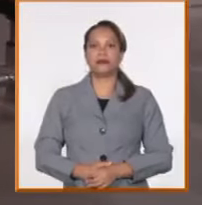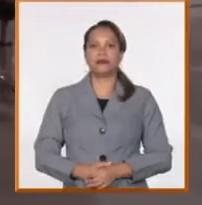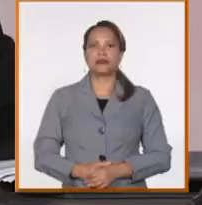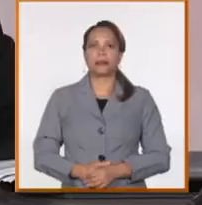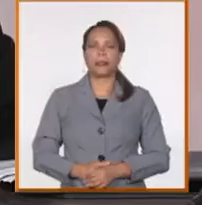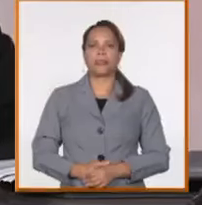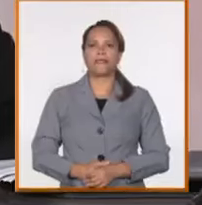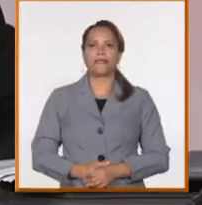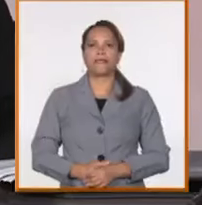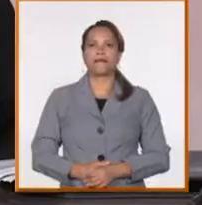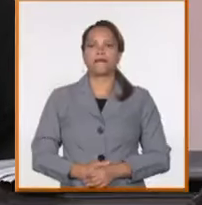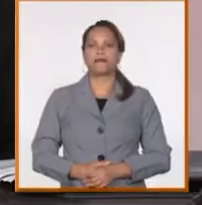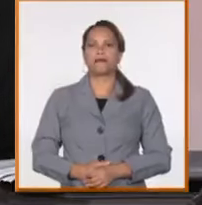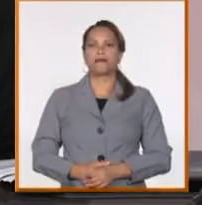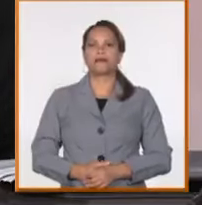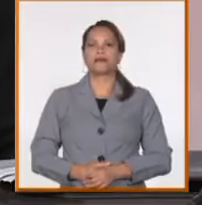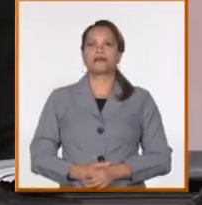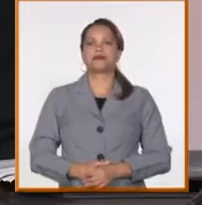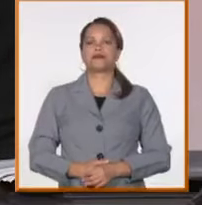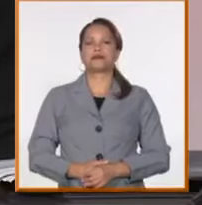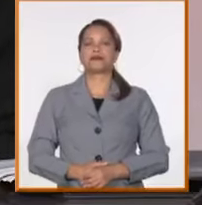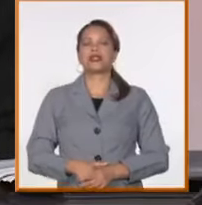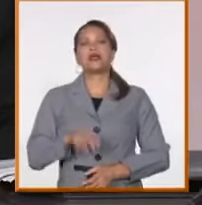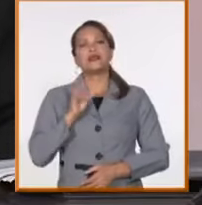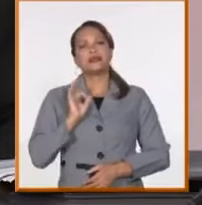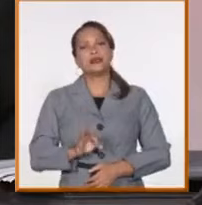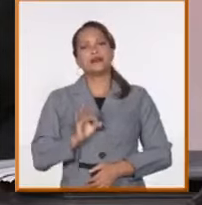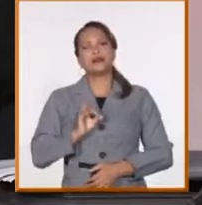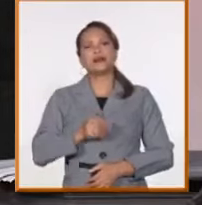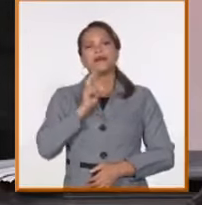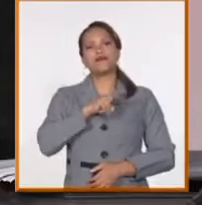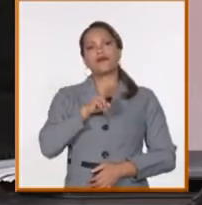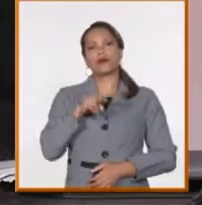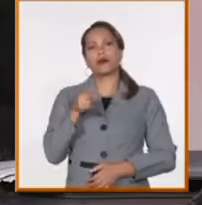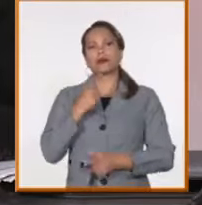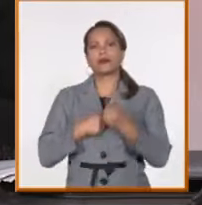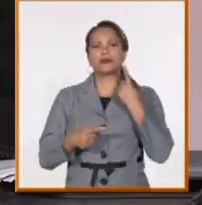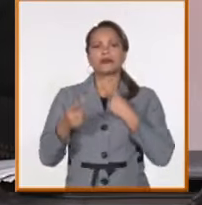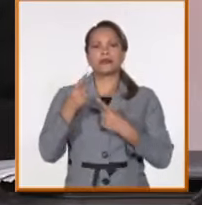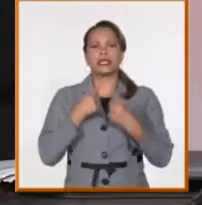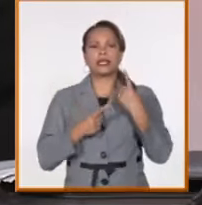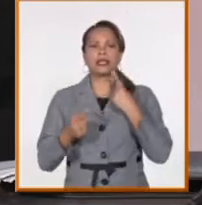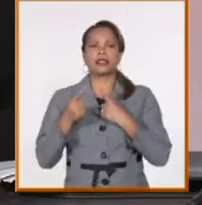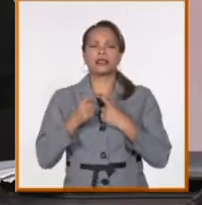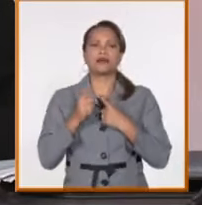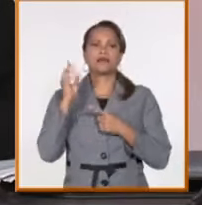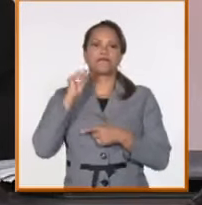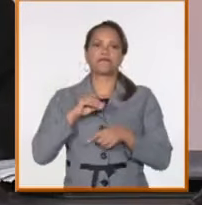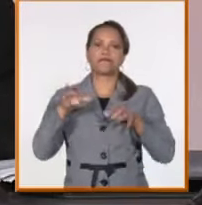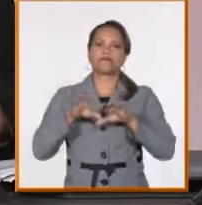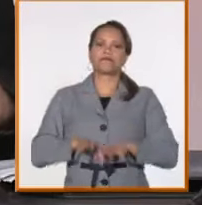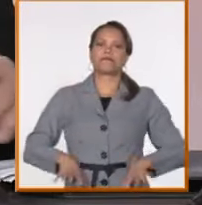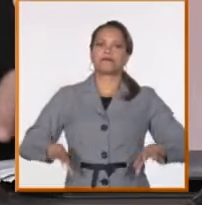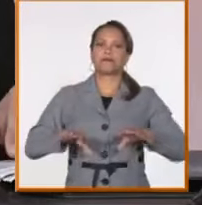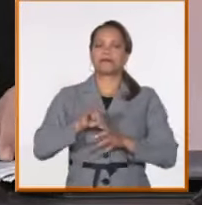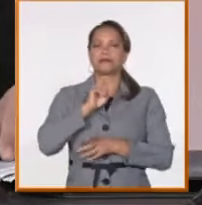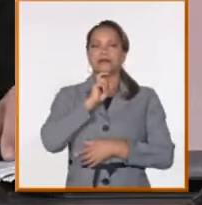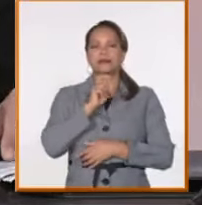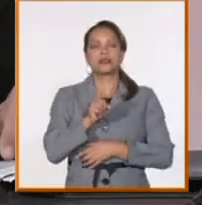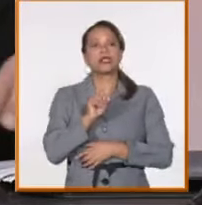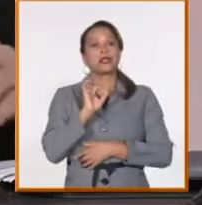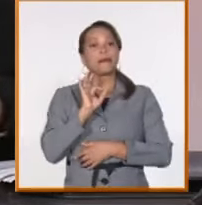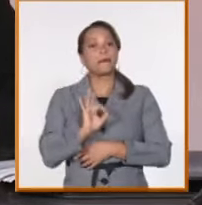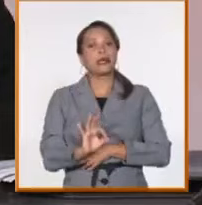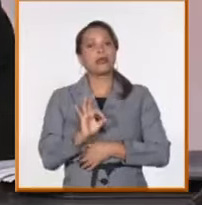multimedios bueno búsqueda de soluciones búsqueda de alternativas en medio de un panorama complejo como decíamos pero